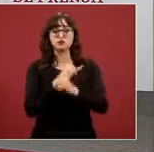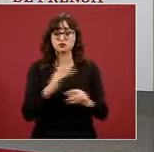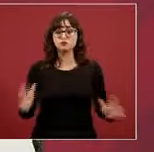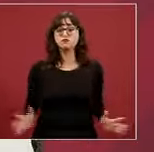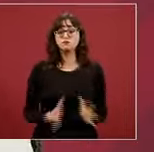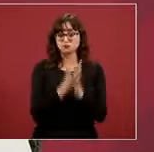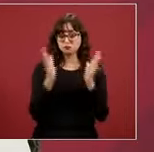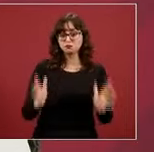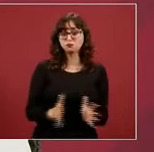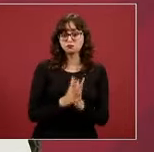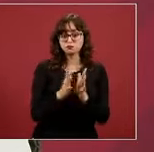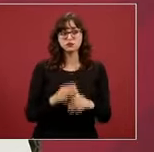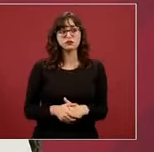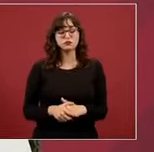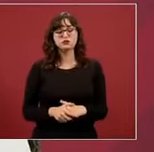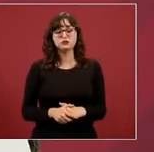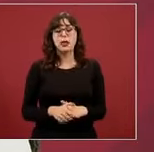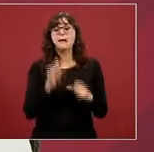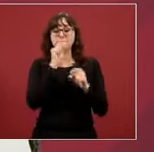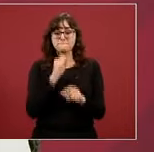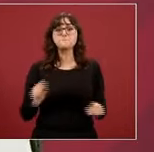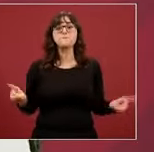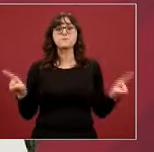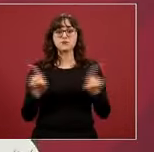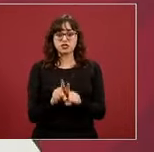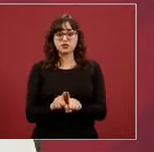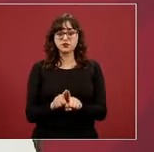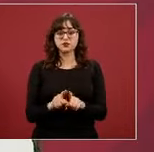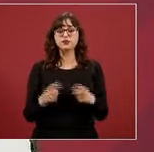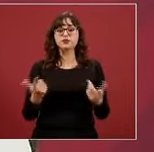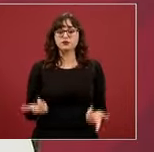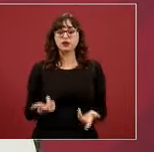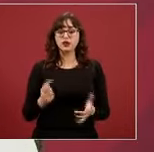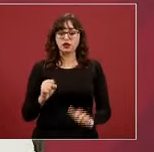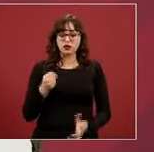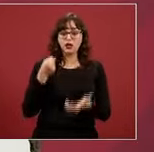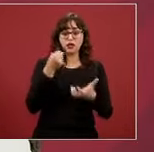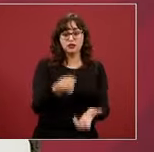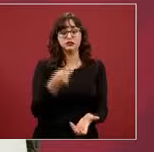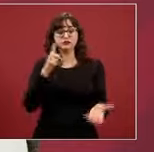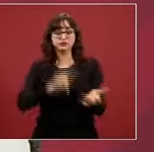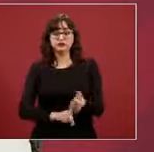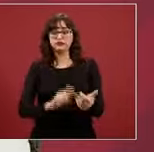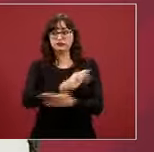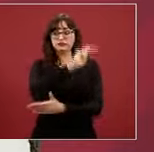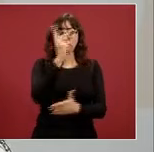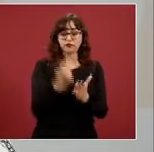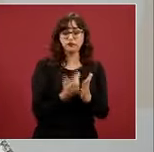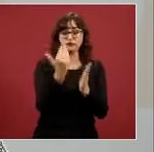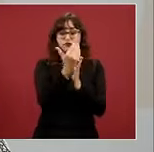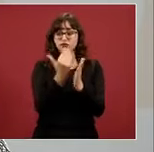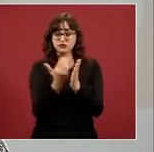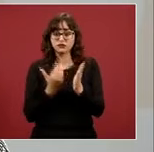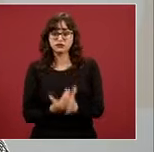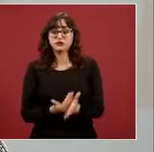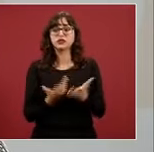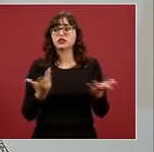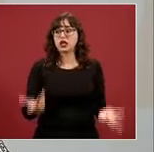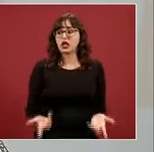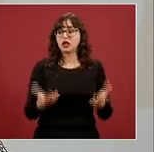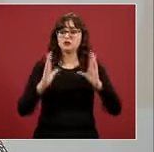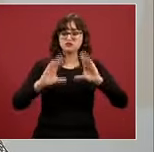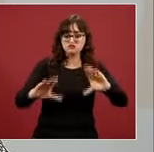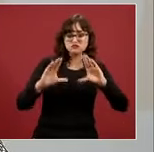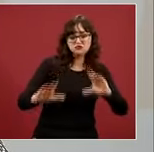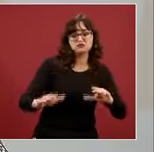Además, este presupuesto tiene un programa académico amplio de diplomados, maestrías que lleva a